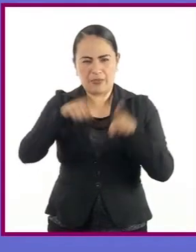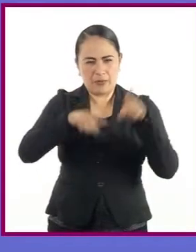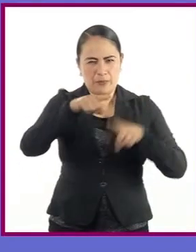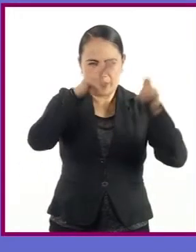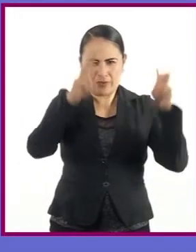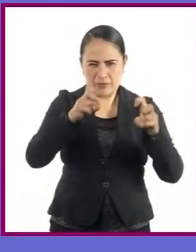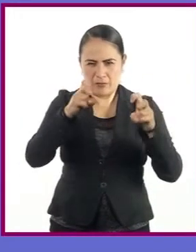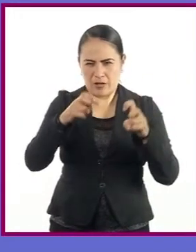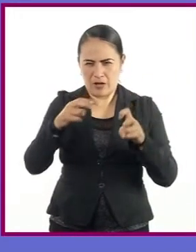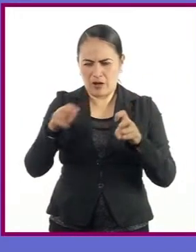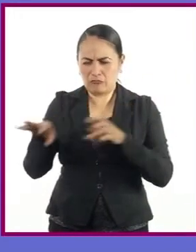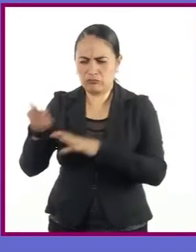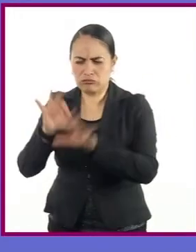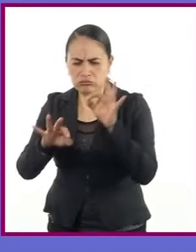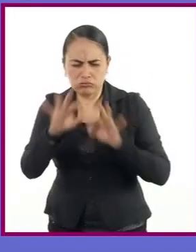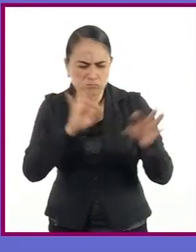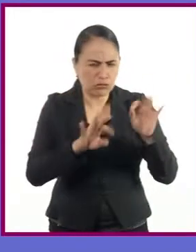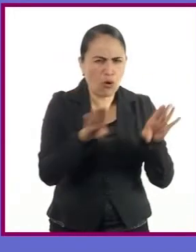pertinencia.